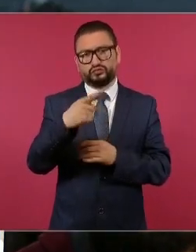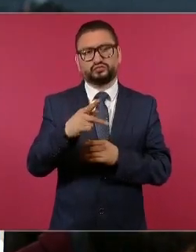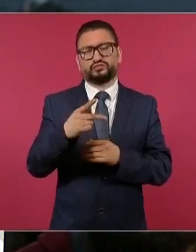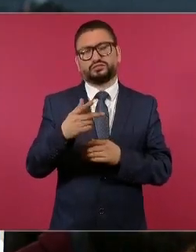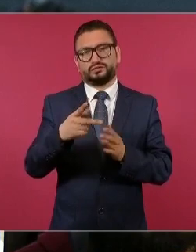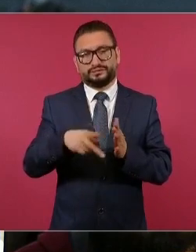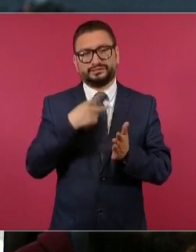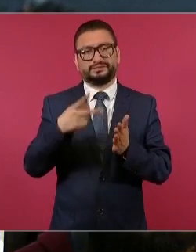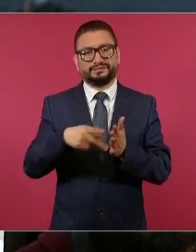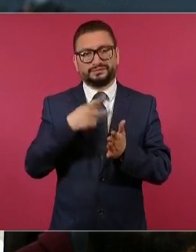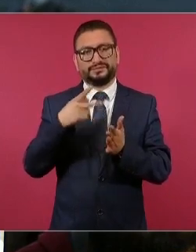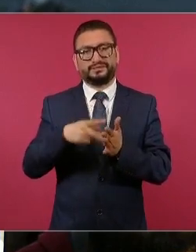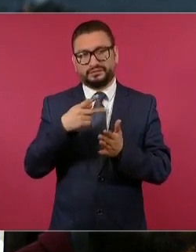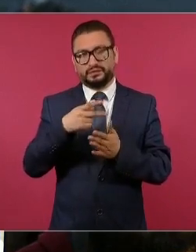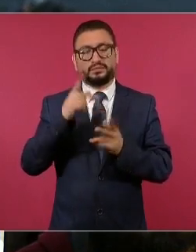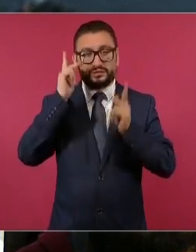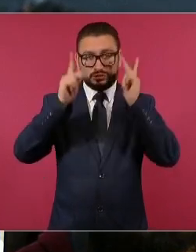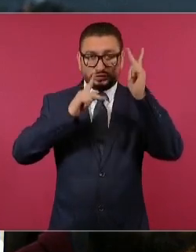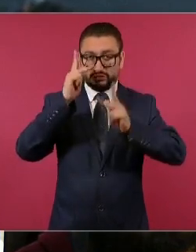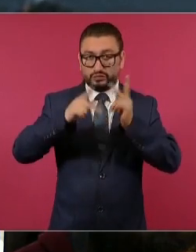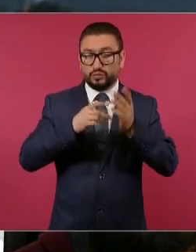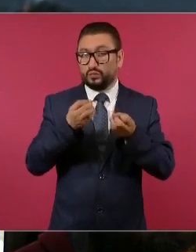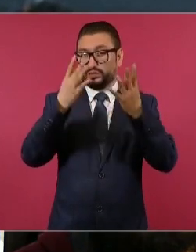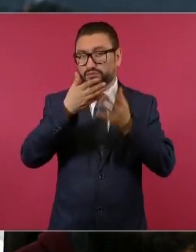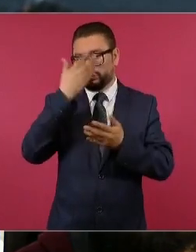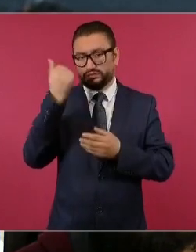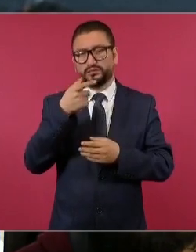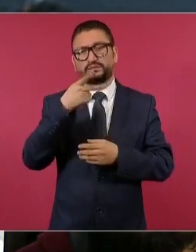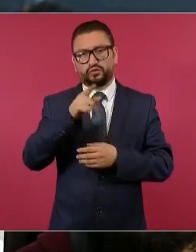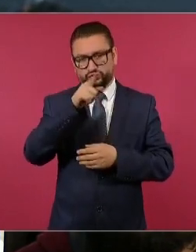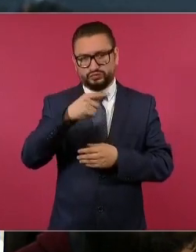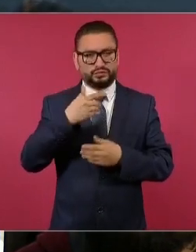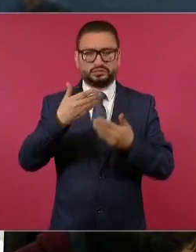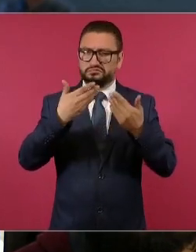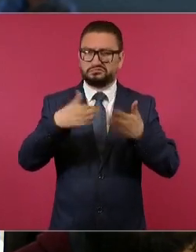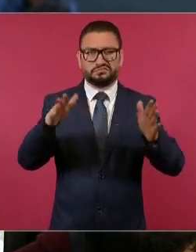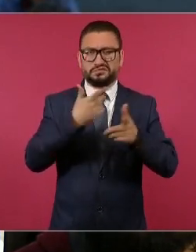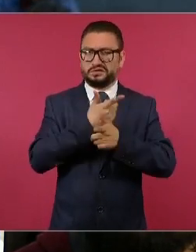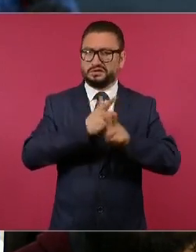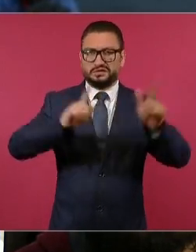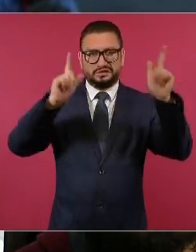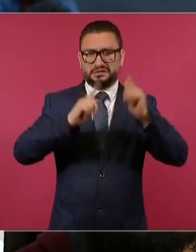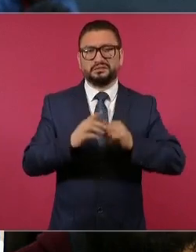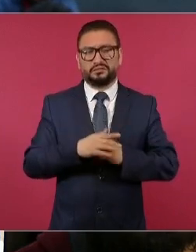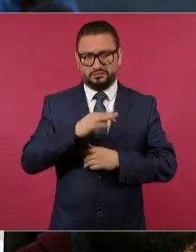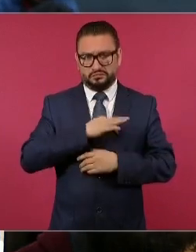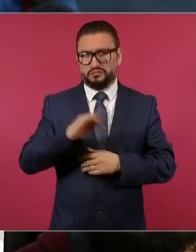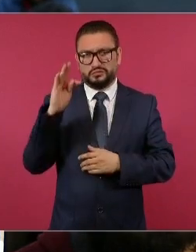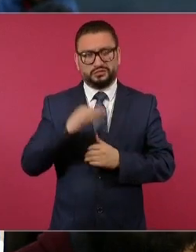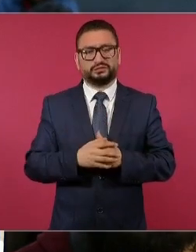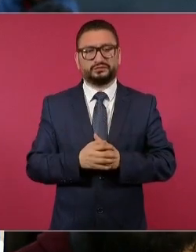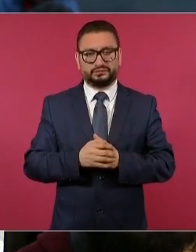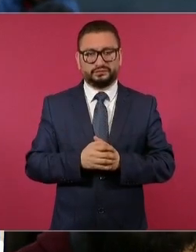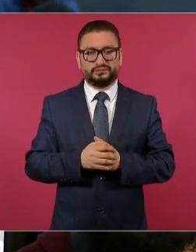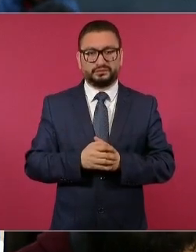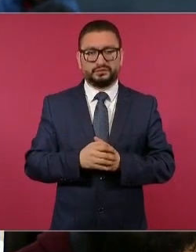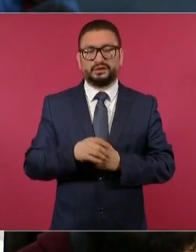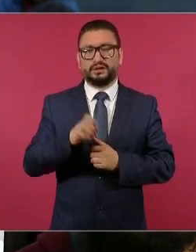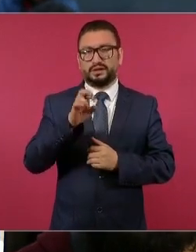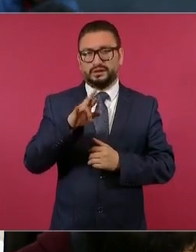cuántas veces más le toque visitarnos en nuestro estado, pero usted tiene carta de residencia por ahí. Y bueno, va con los